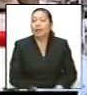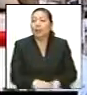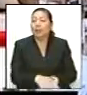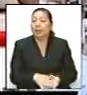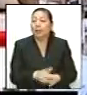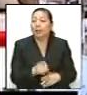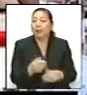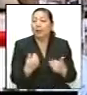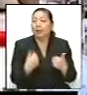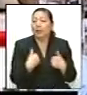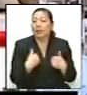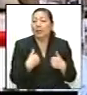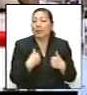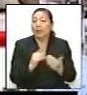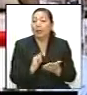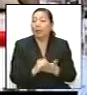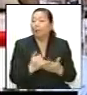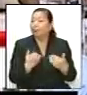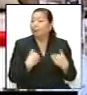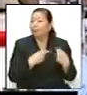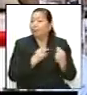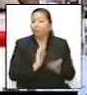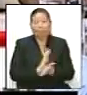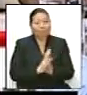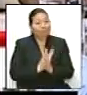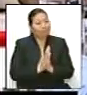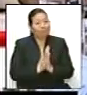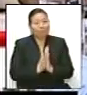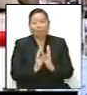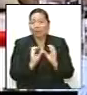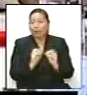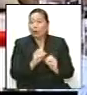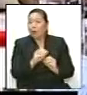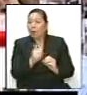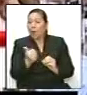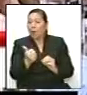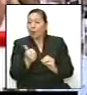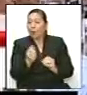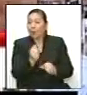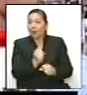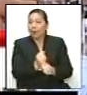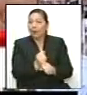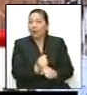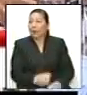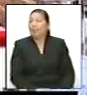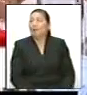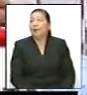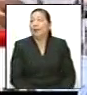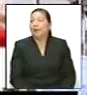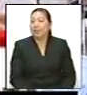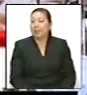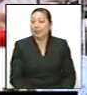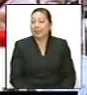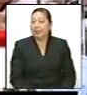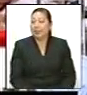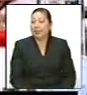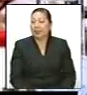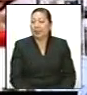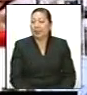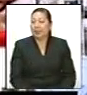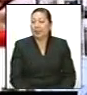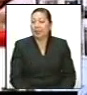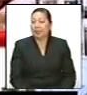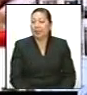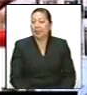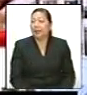usted tiene y que no nos corresponde, porque nos corresponde otro tipo de funciones. Ejemplo,